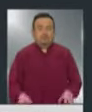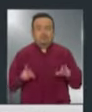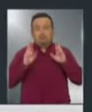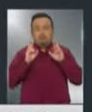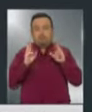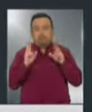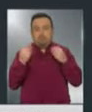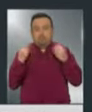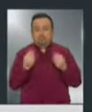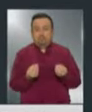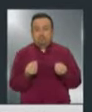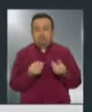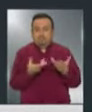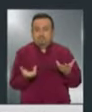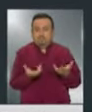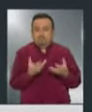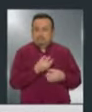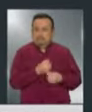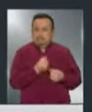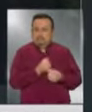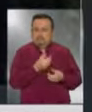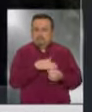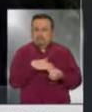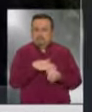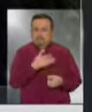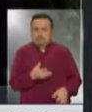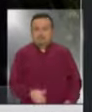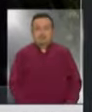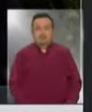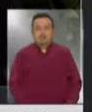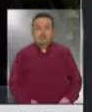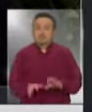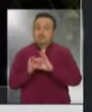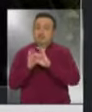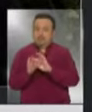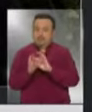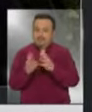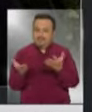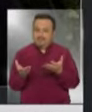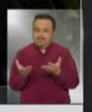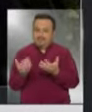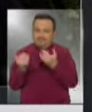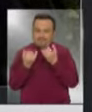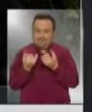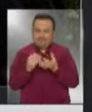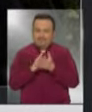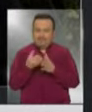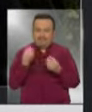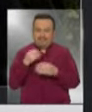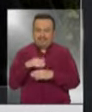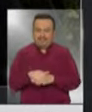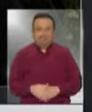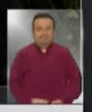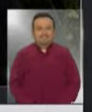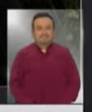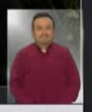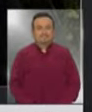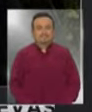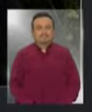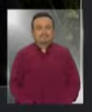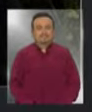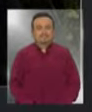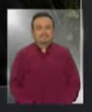llegue la solución pronto. Es muy angustiante también esta situación. Que esté muy bien, Rodrigo. Gracias por tu informe. Buenas tardes. Buenas tardes.